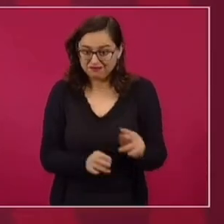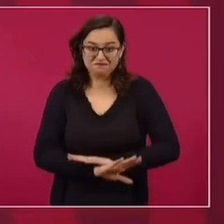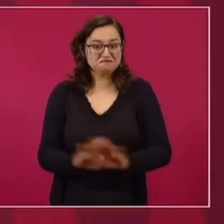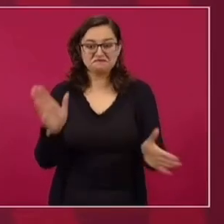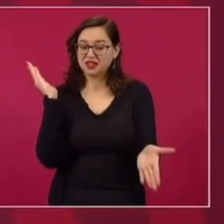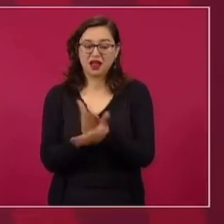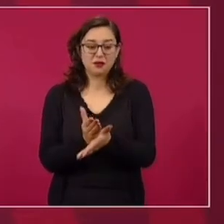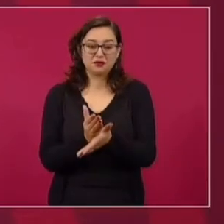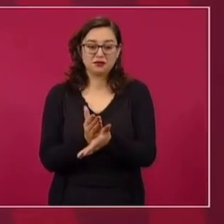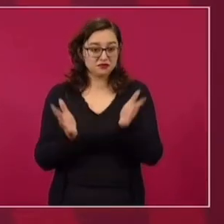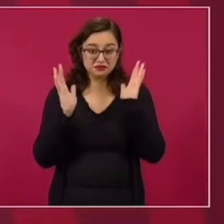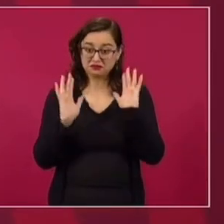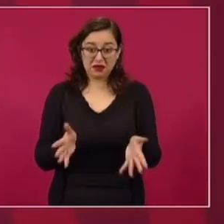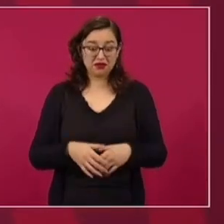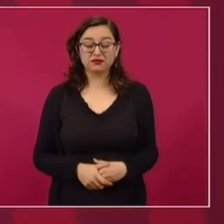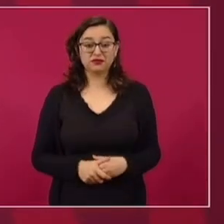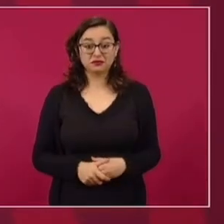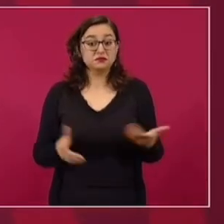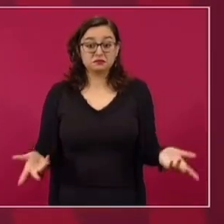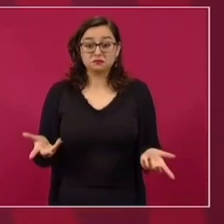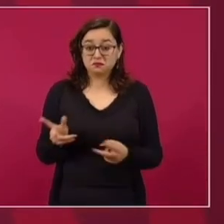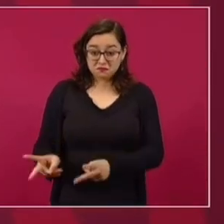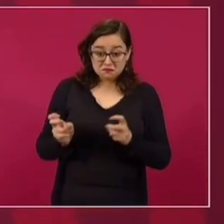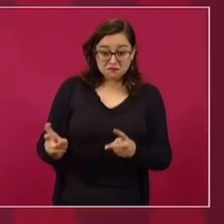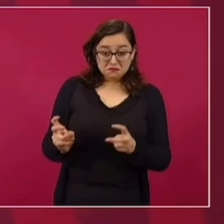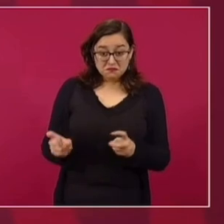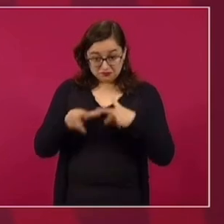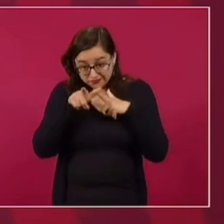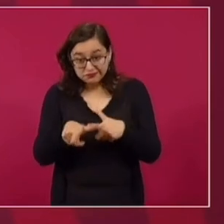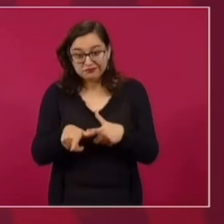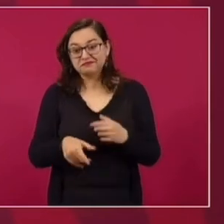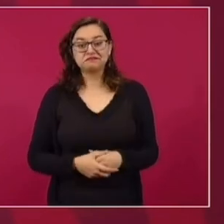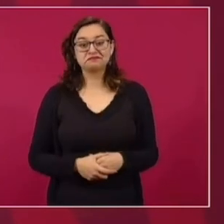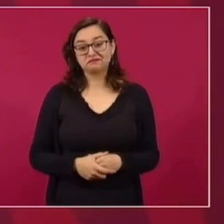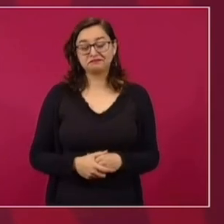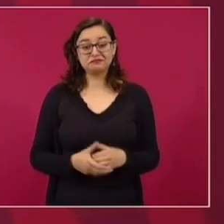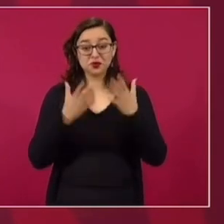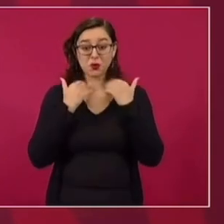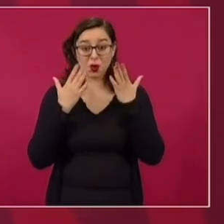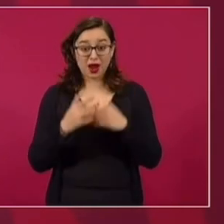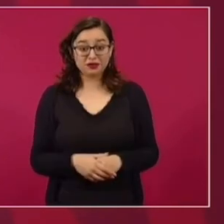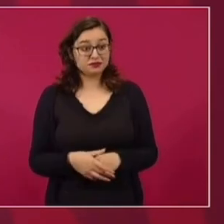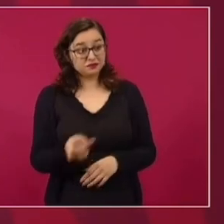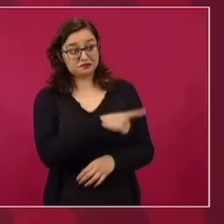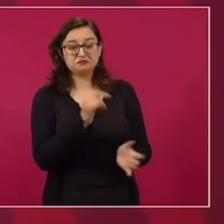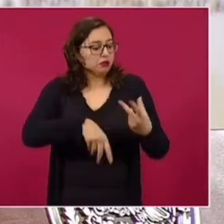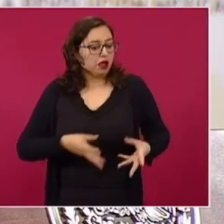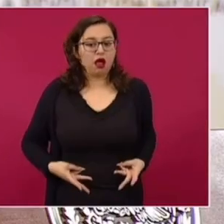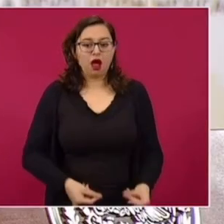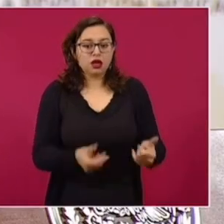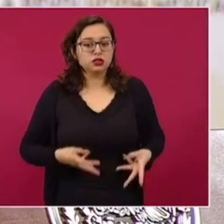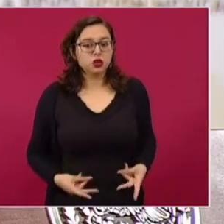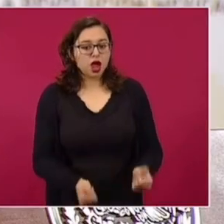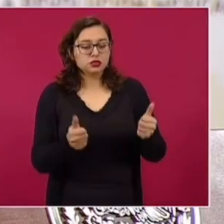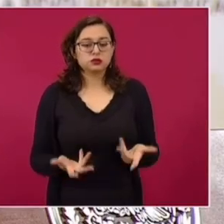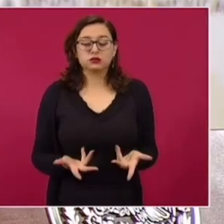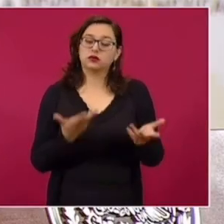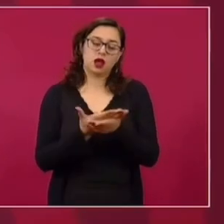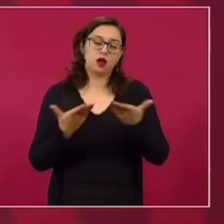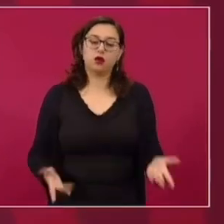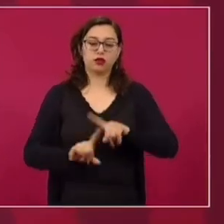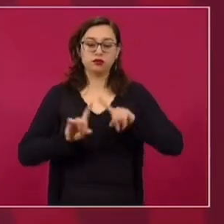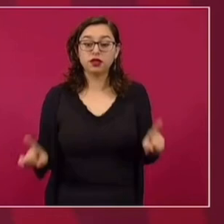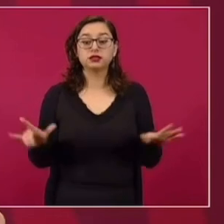Ya no hay el saqueo que había, el que no pagaban los impuestos, los de arriba, y